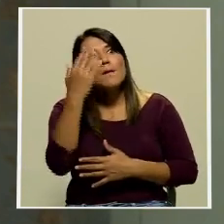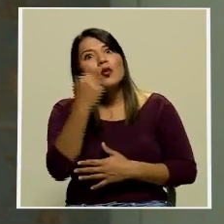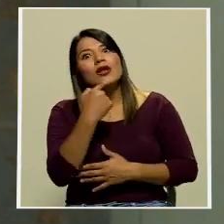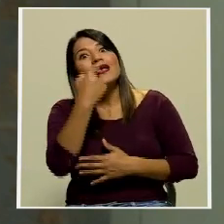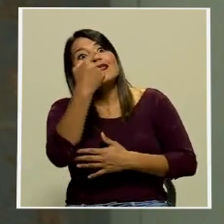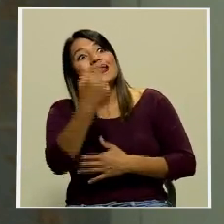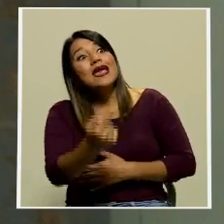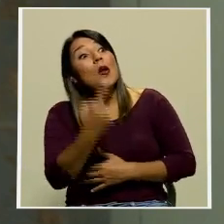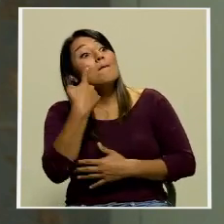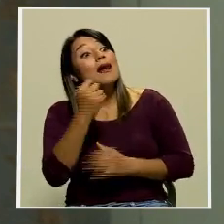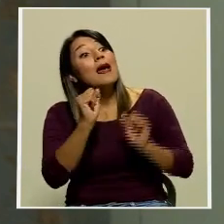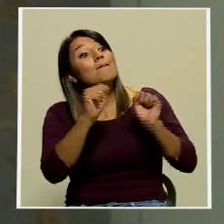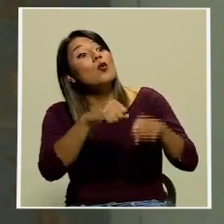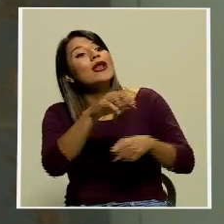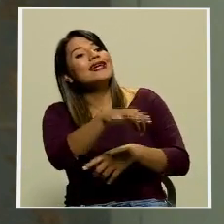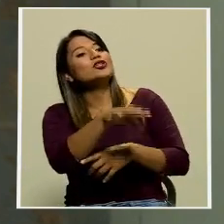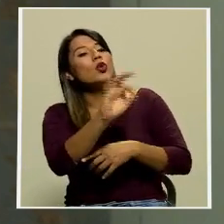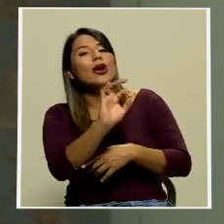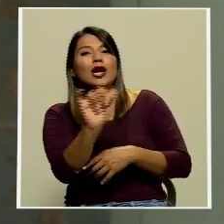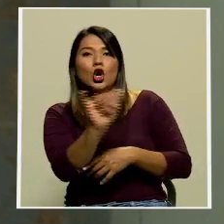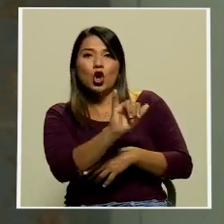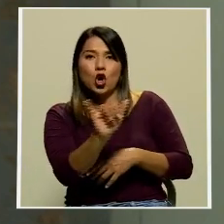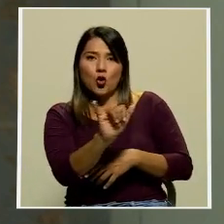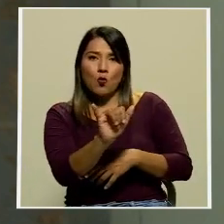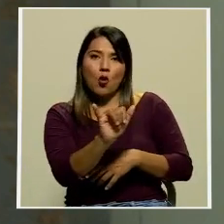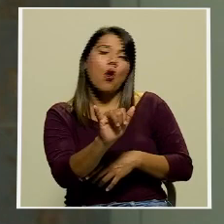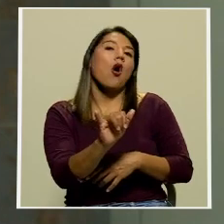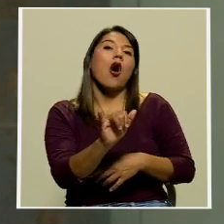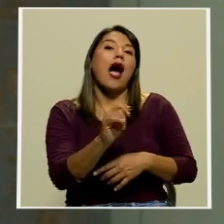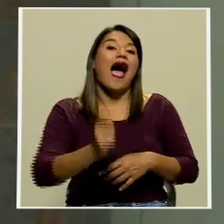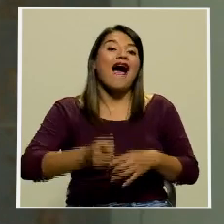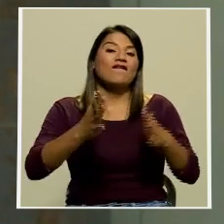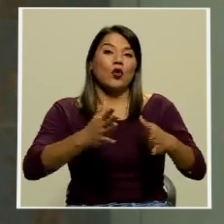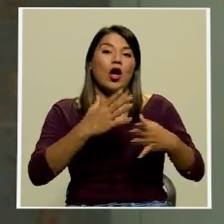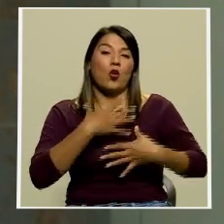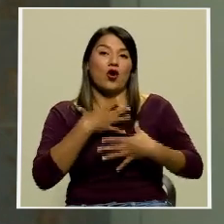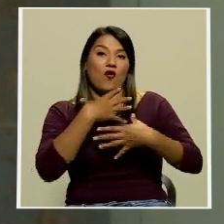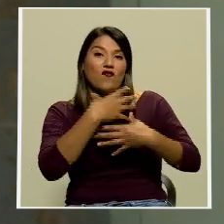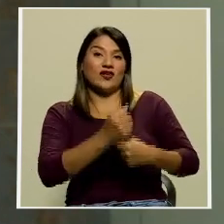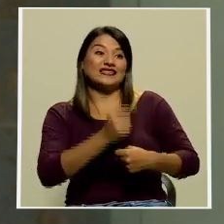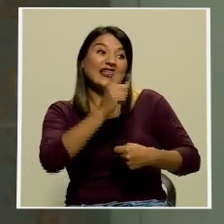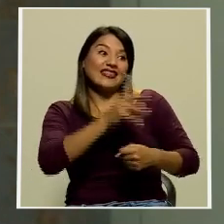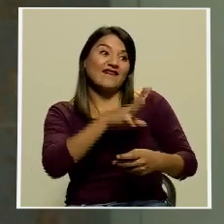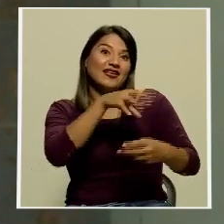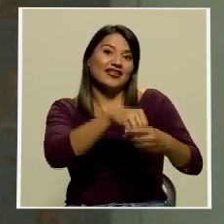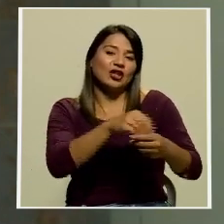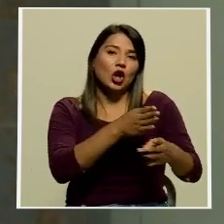del escalafón de la carrera judicial. Por ejemplo, yo fui letrado, fui juez de